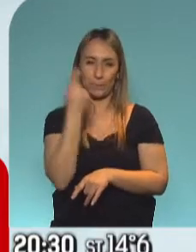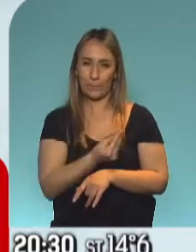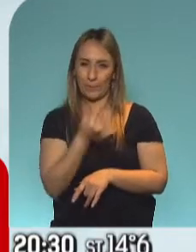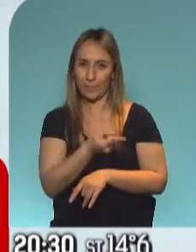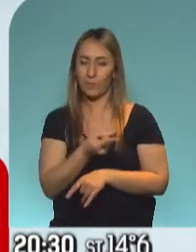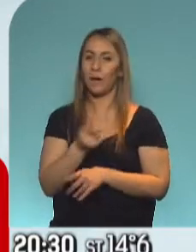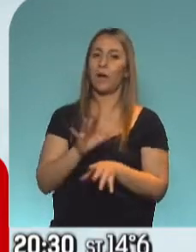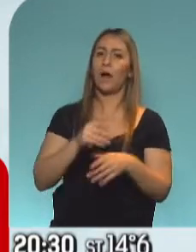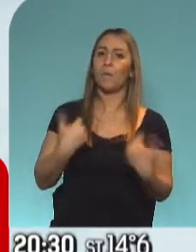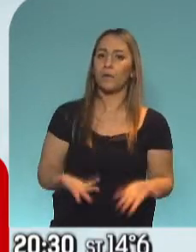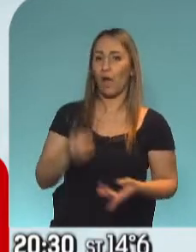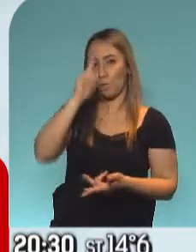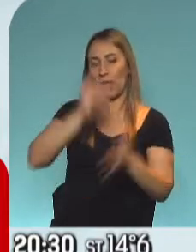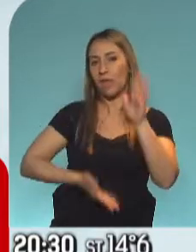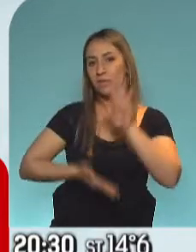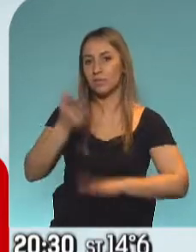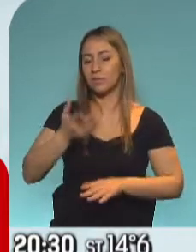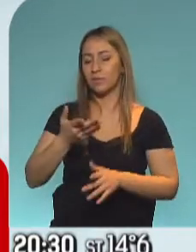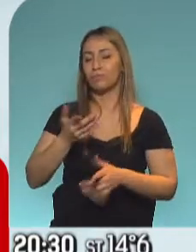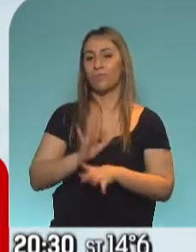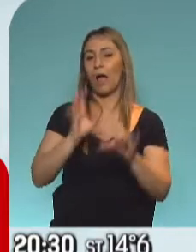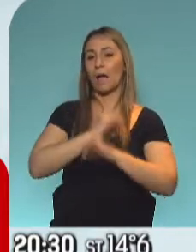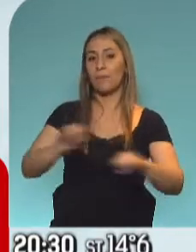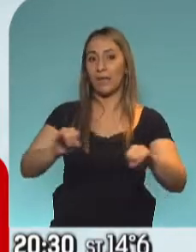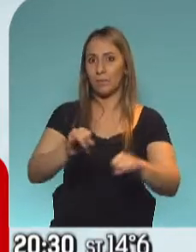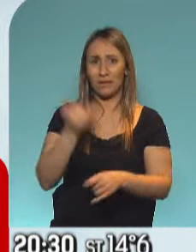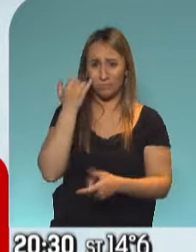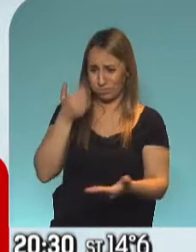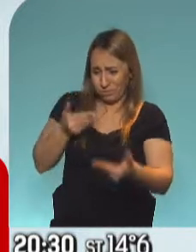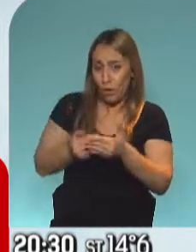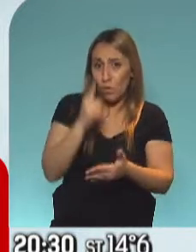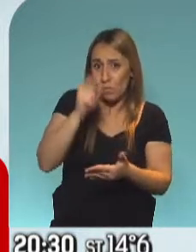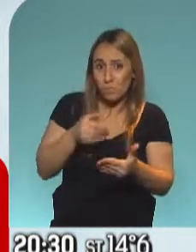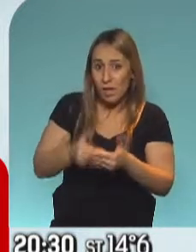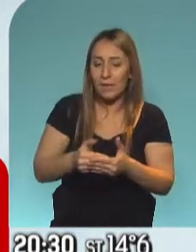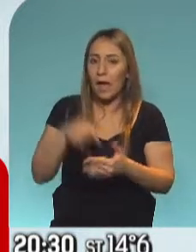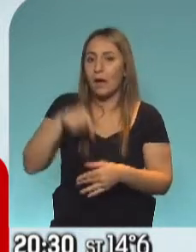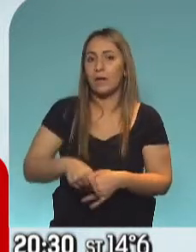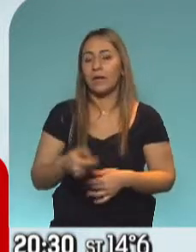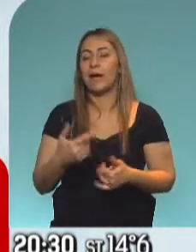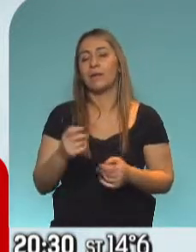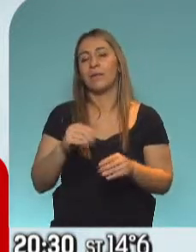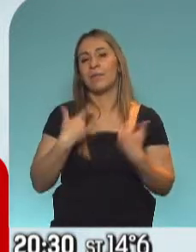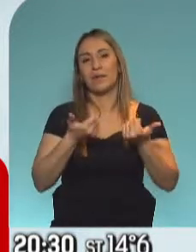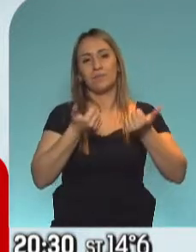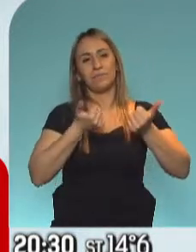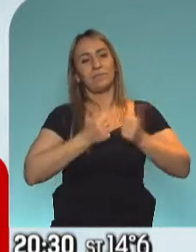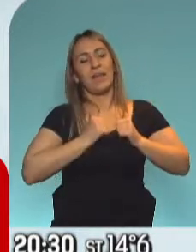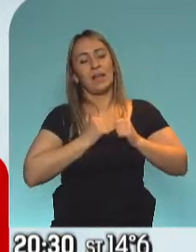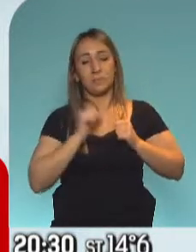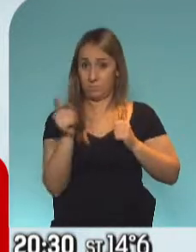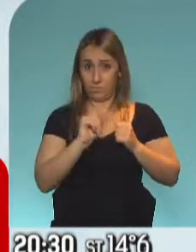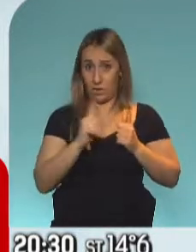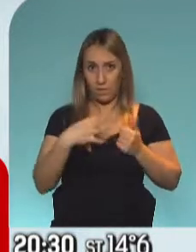las elecciones y no puede darse el, entre comillas, digo, lujo de estar internado en este momento, porque tiene que estar al frente de